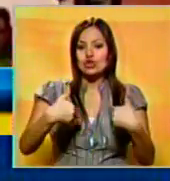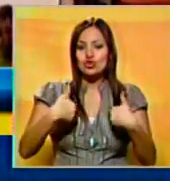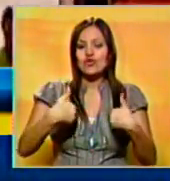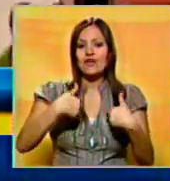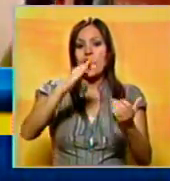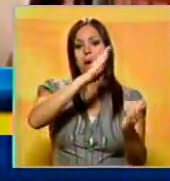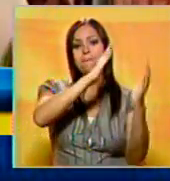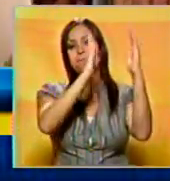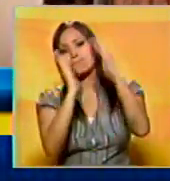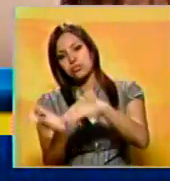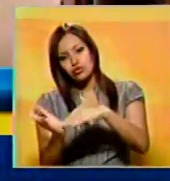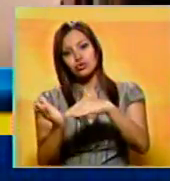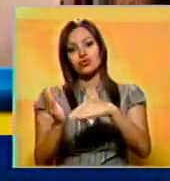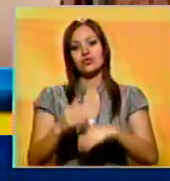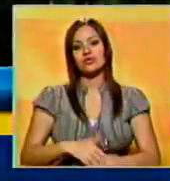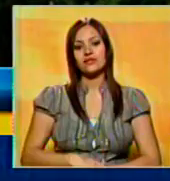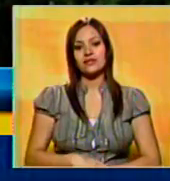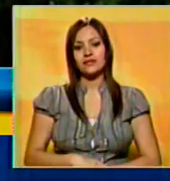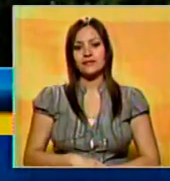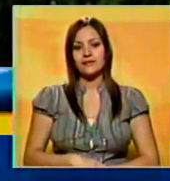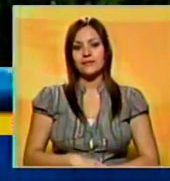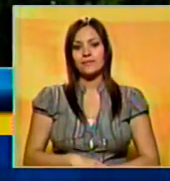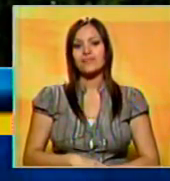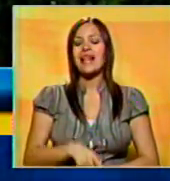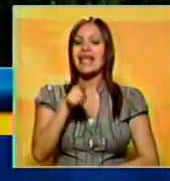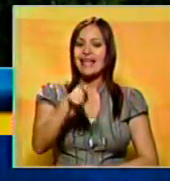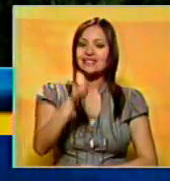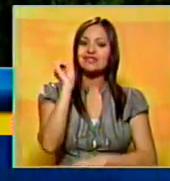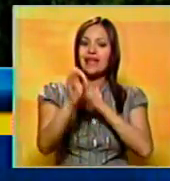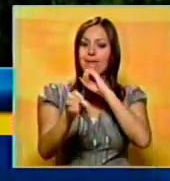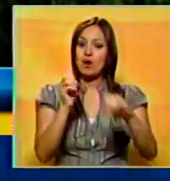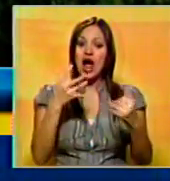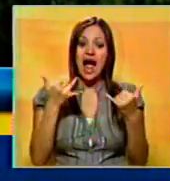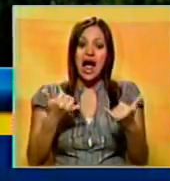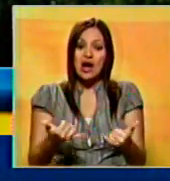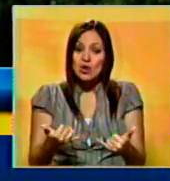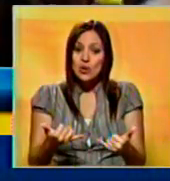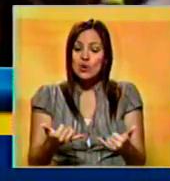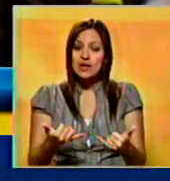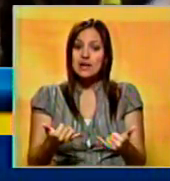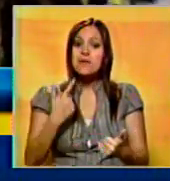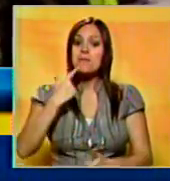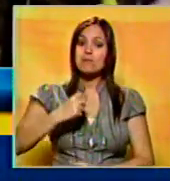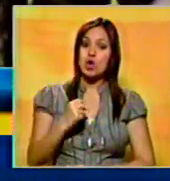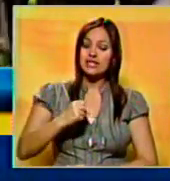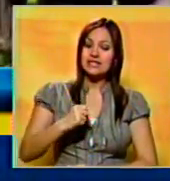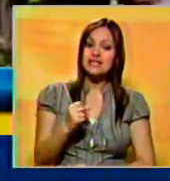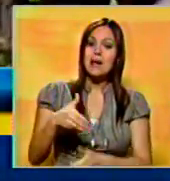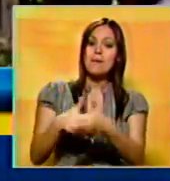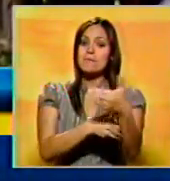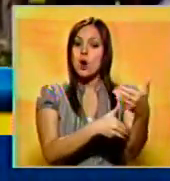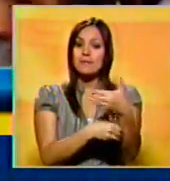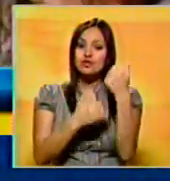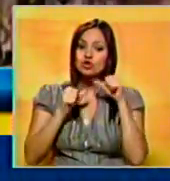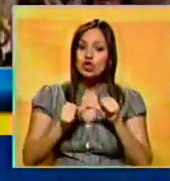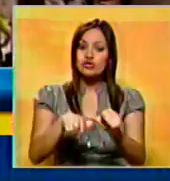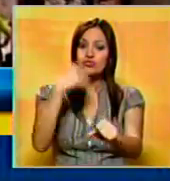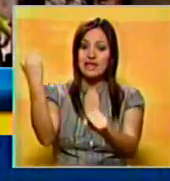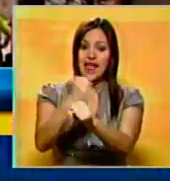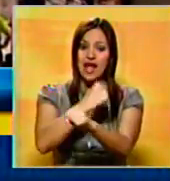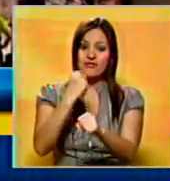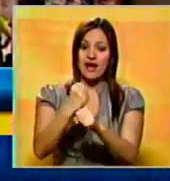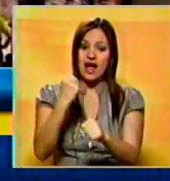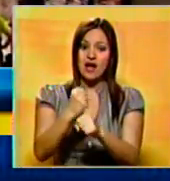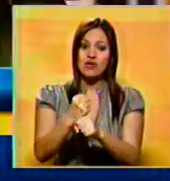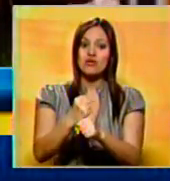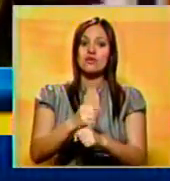derrumbe de una de las paredes laterales de este depósito. Hasta el momento, la policía y los bomberos continúan trabajando